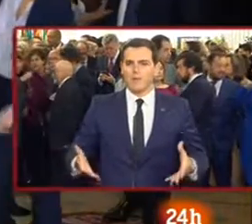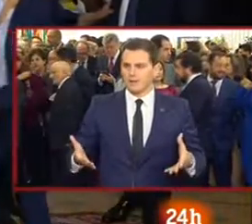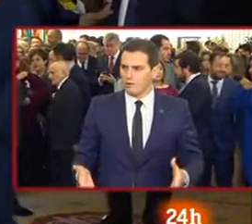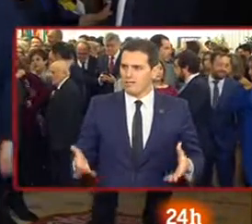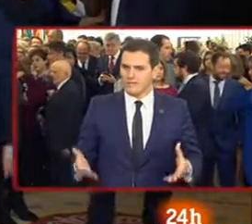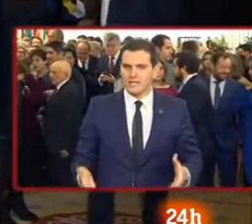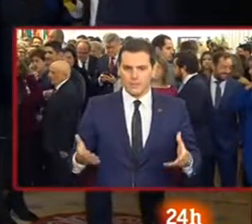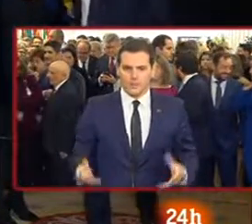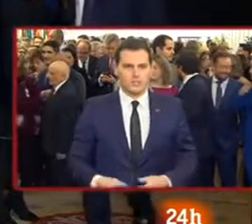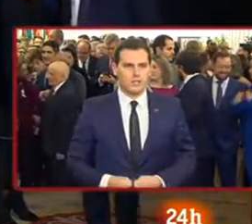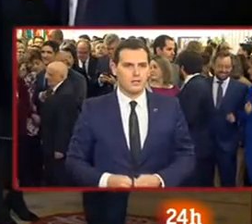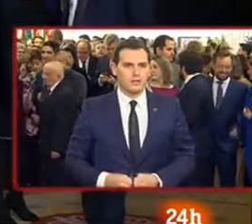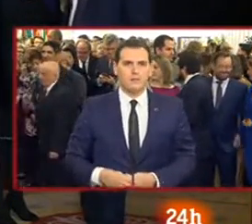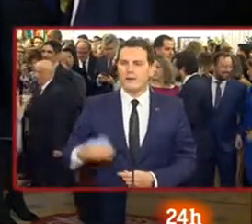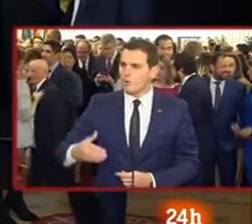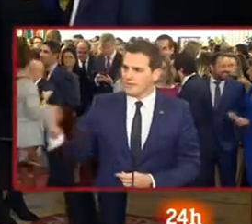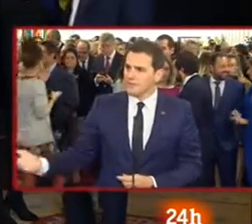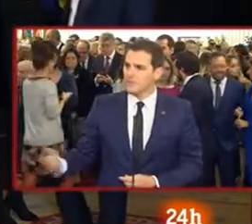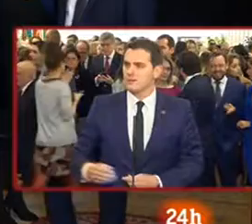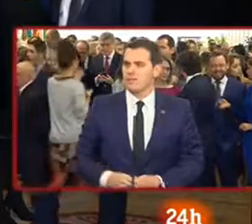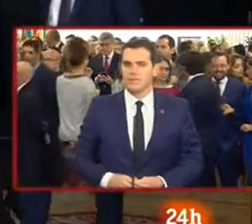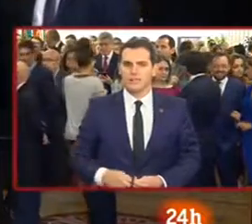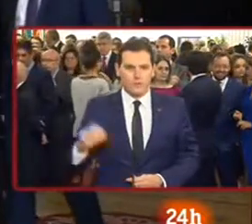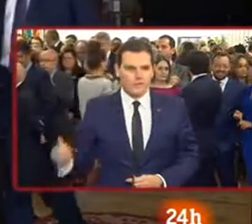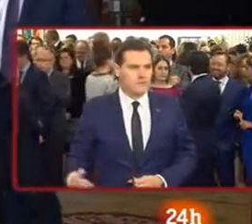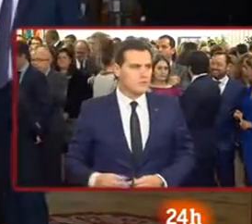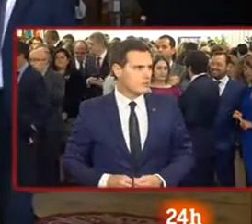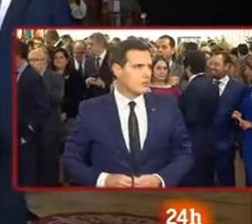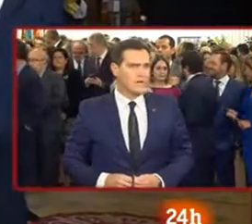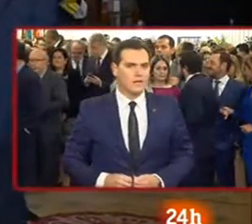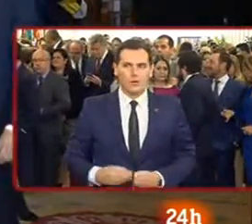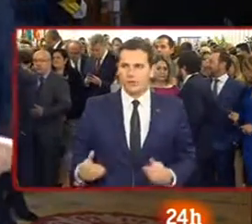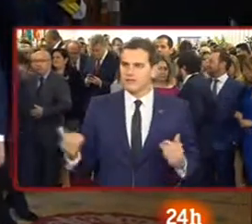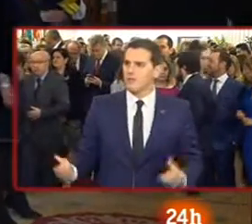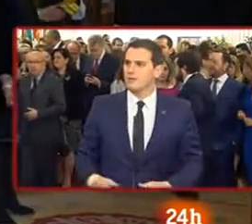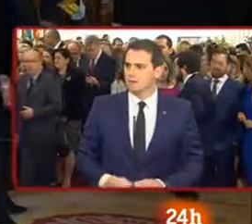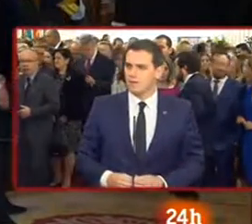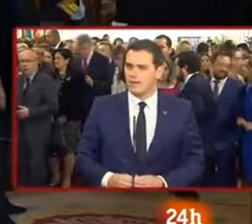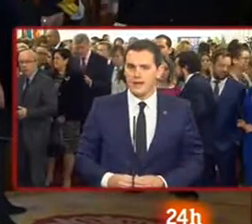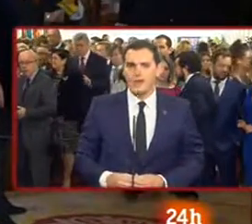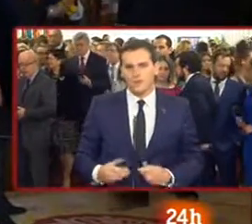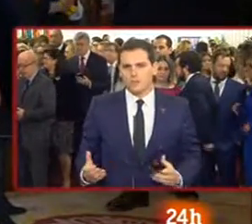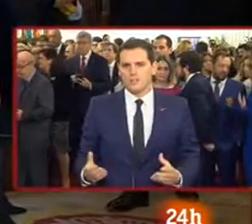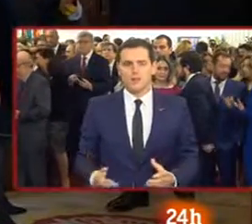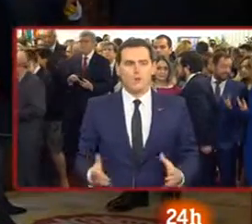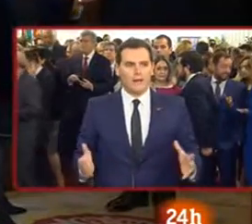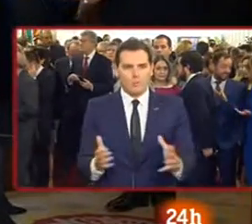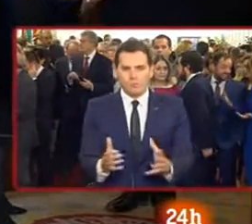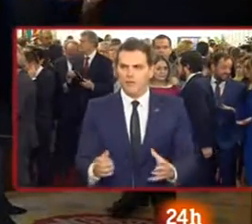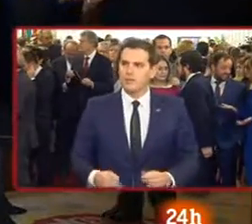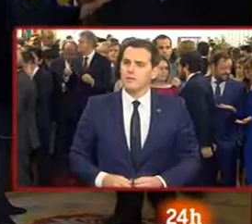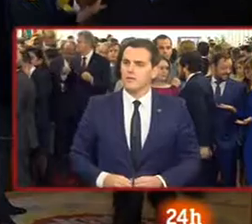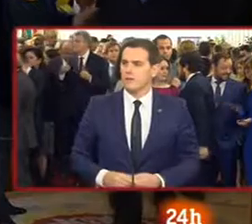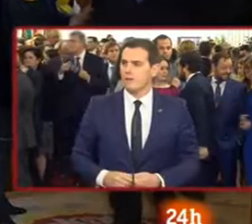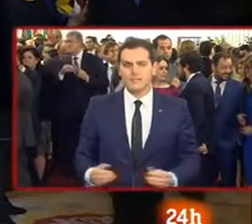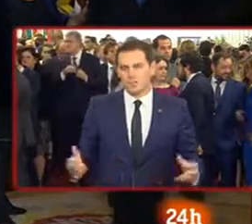defender una reforma seria, rigurosa, para 40 años más de libertad, 40 años más de igualdad, 40 años más de solidaridad. No desde luego para